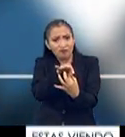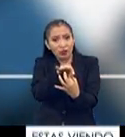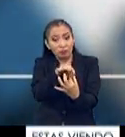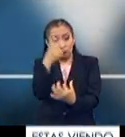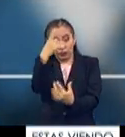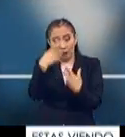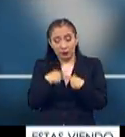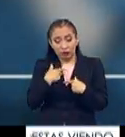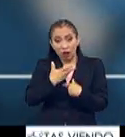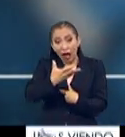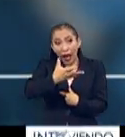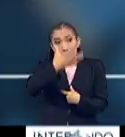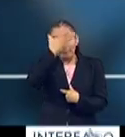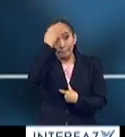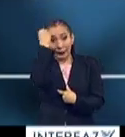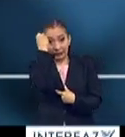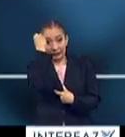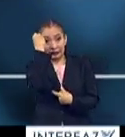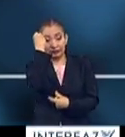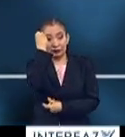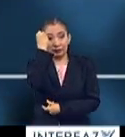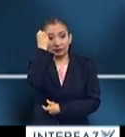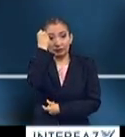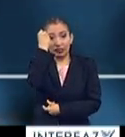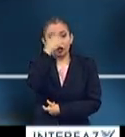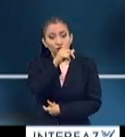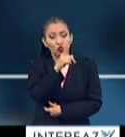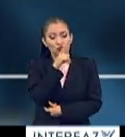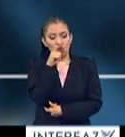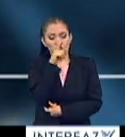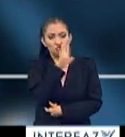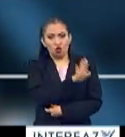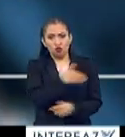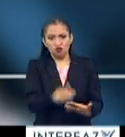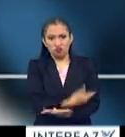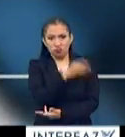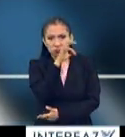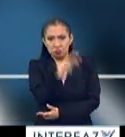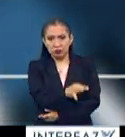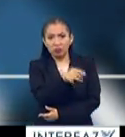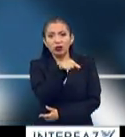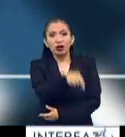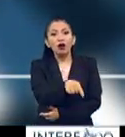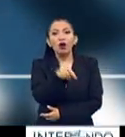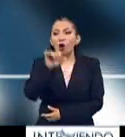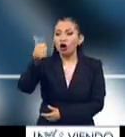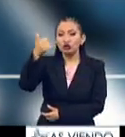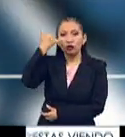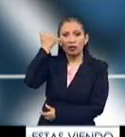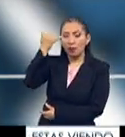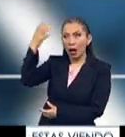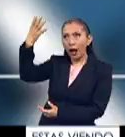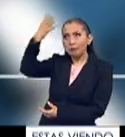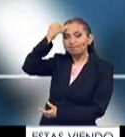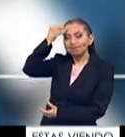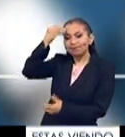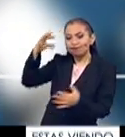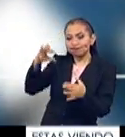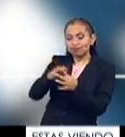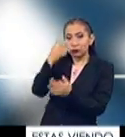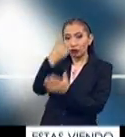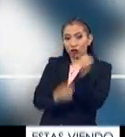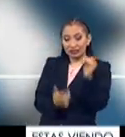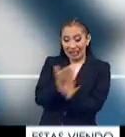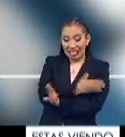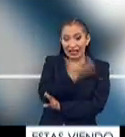Una persona que aprende su idioma nativo y de preferencia otro antes de